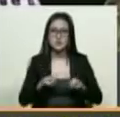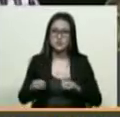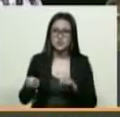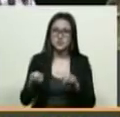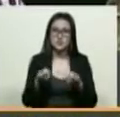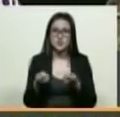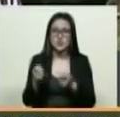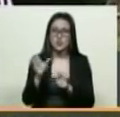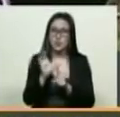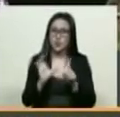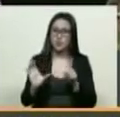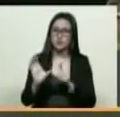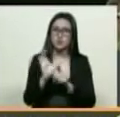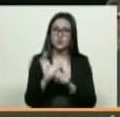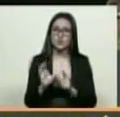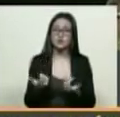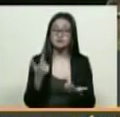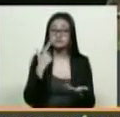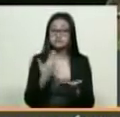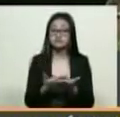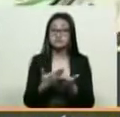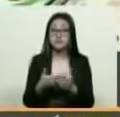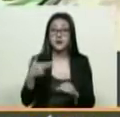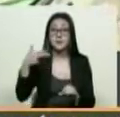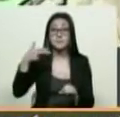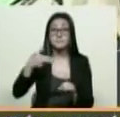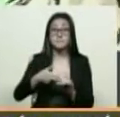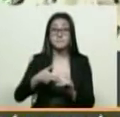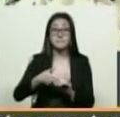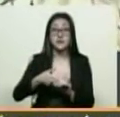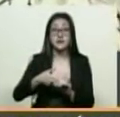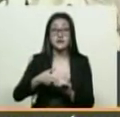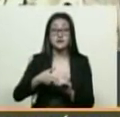detrás de la cultura, y nos hemos atrevido a proponer el petroglifo.